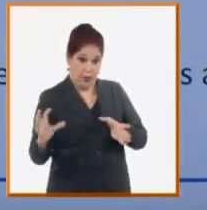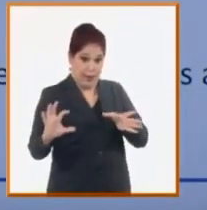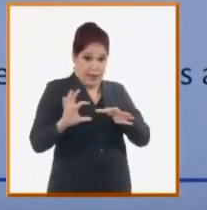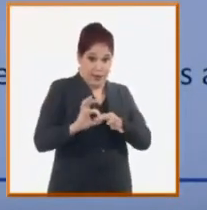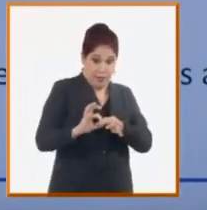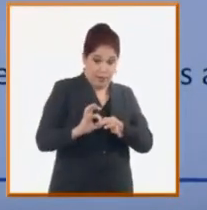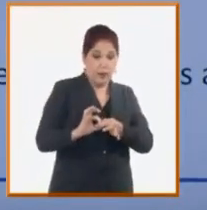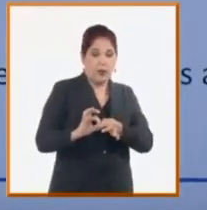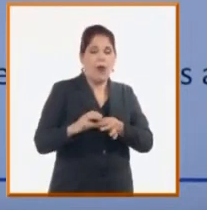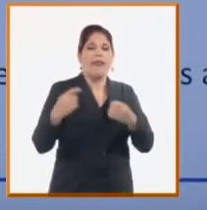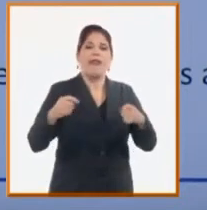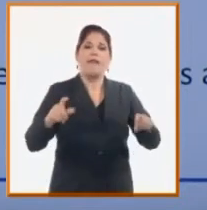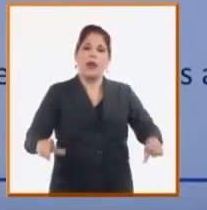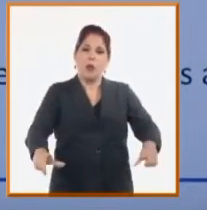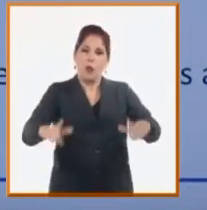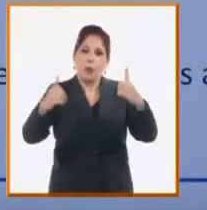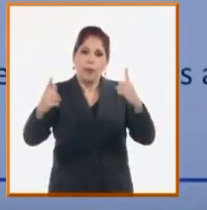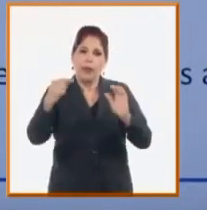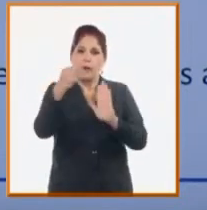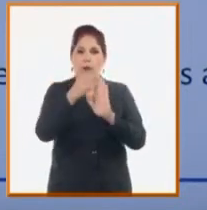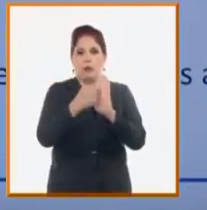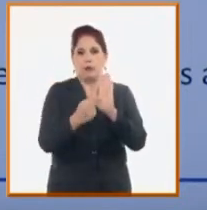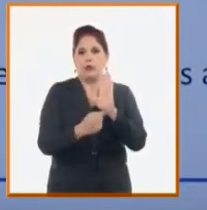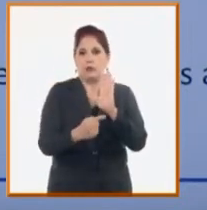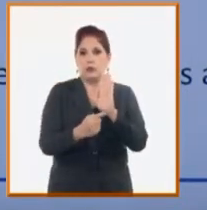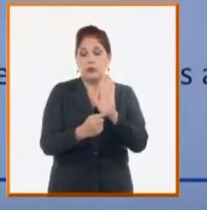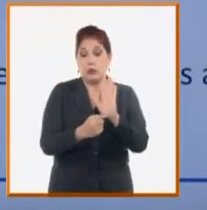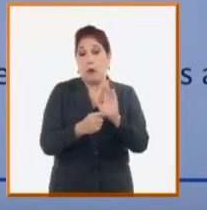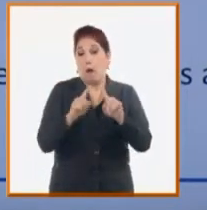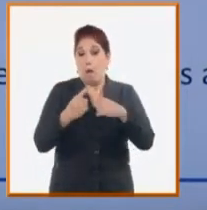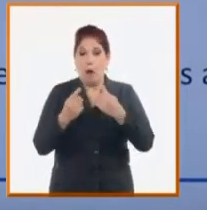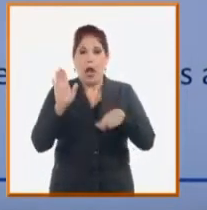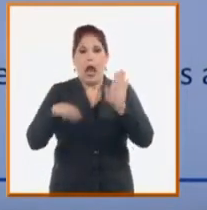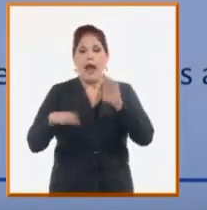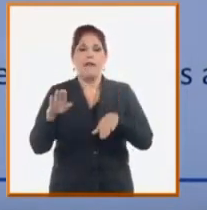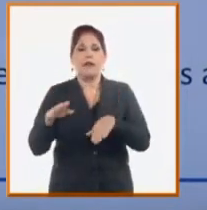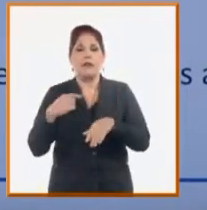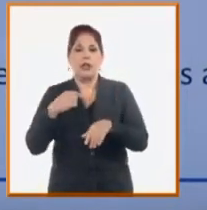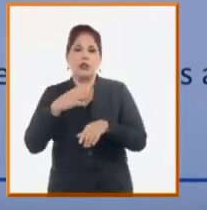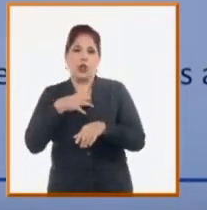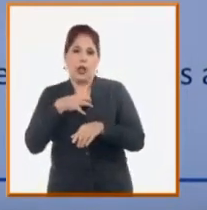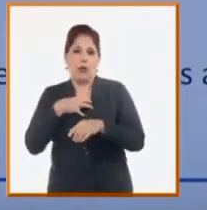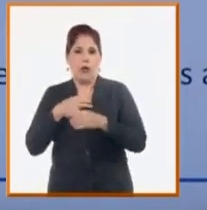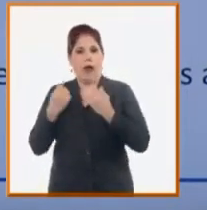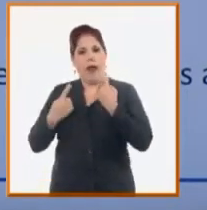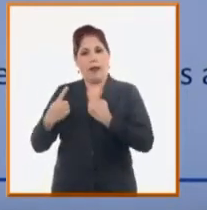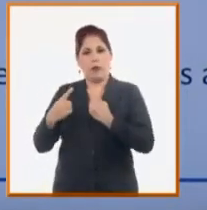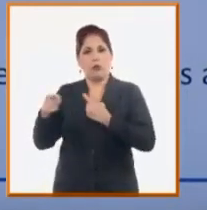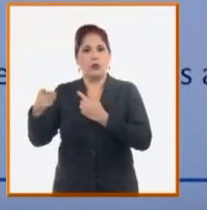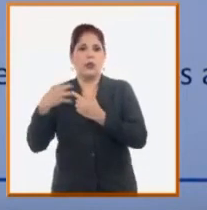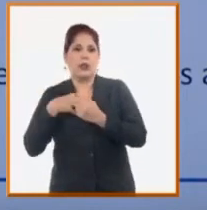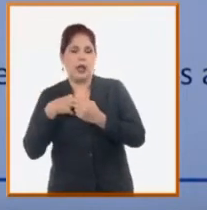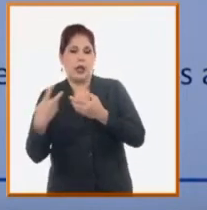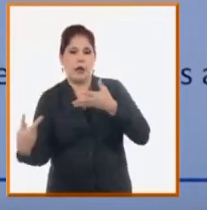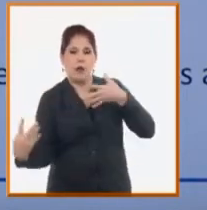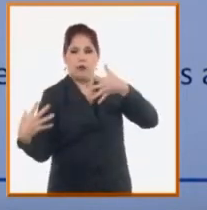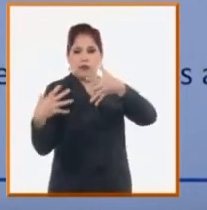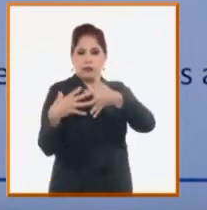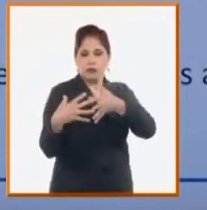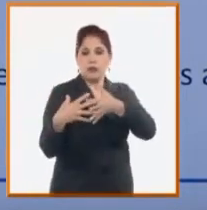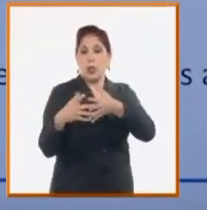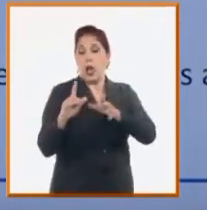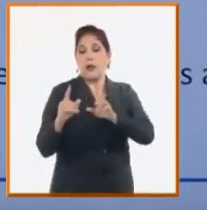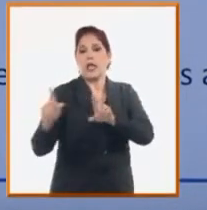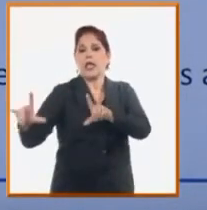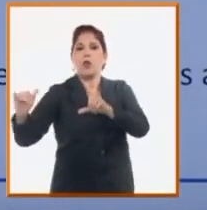que tienen que de alguna manera partir o tener una proactividad desde el sistema empresarial estatal. Hay temas que